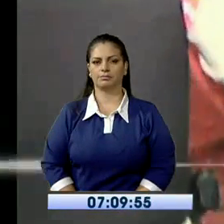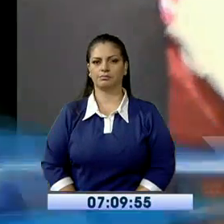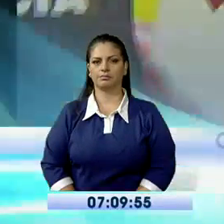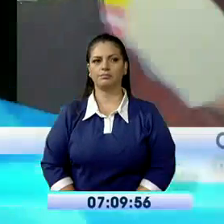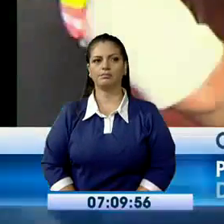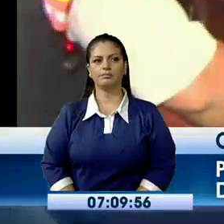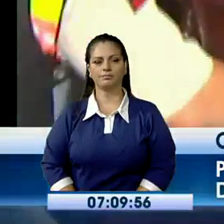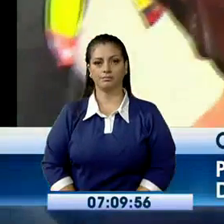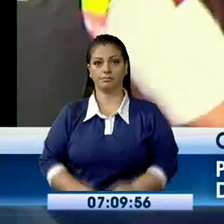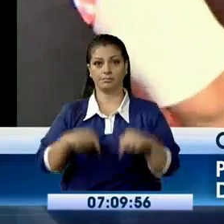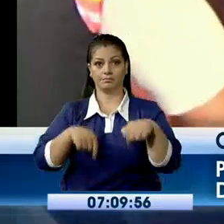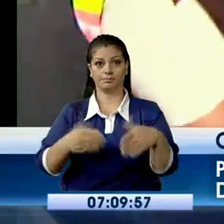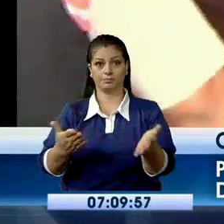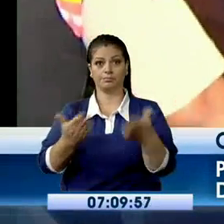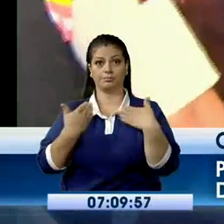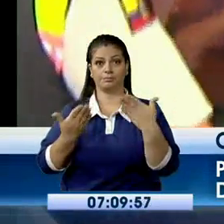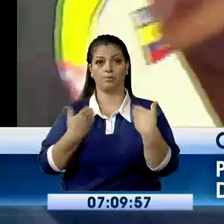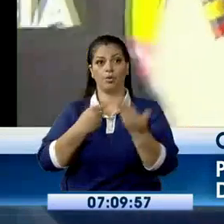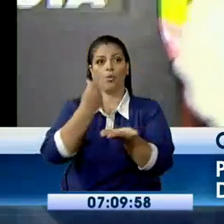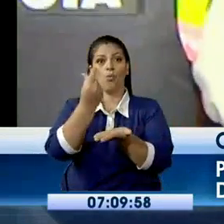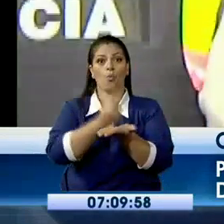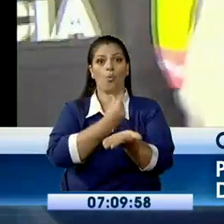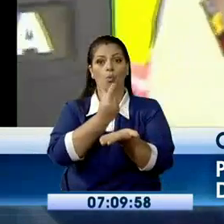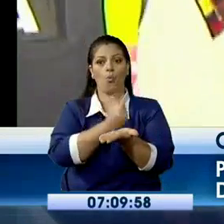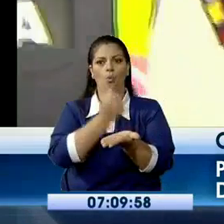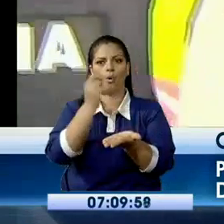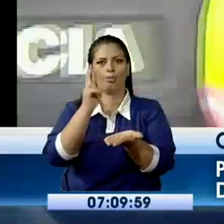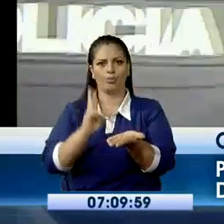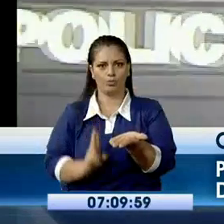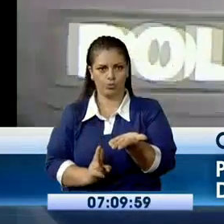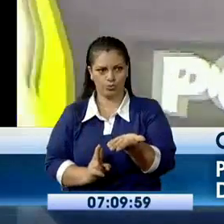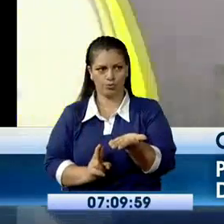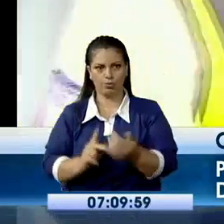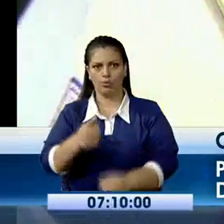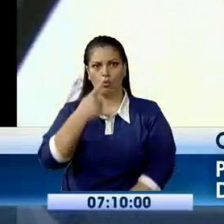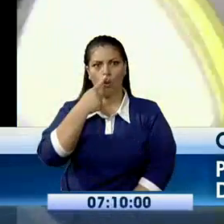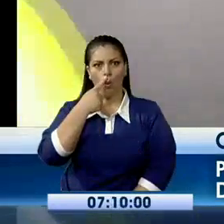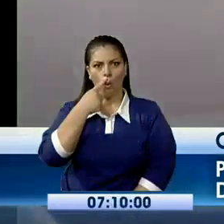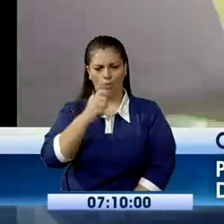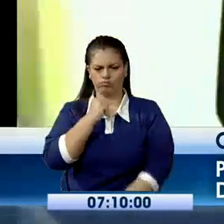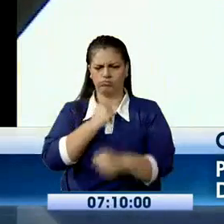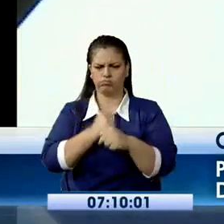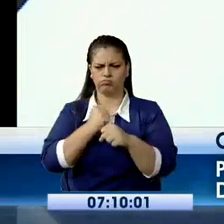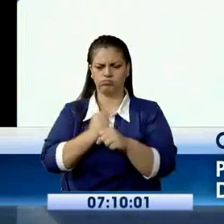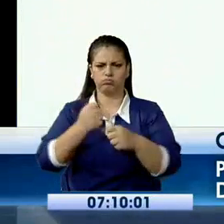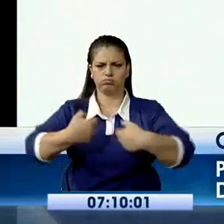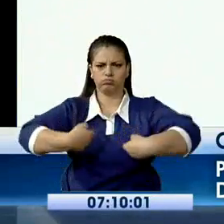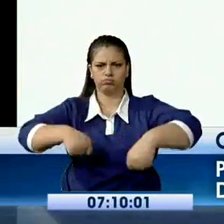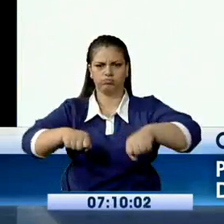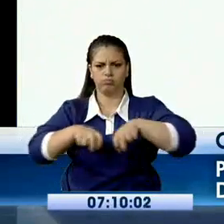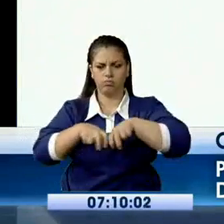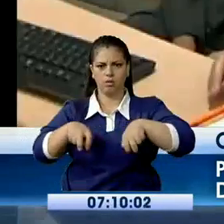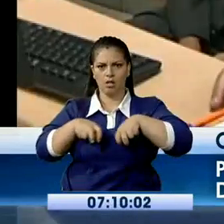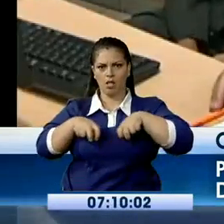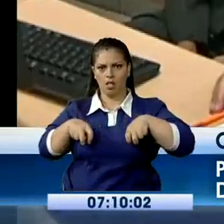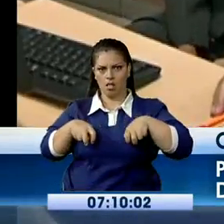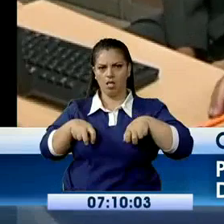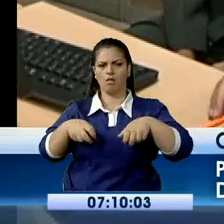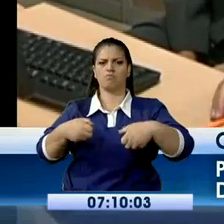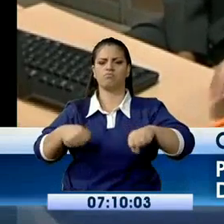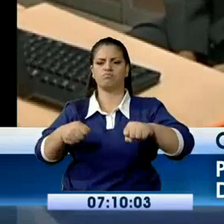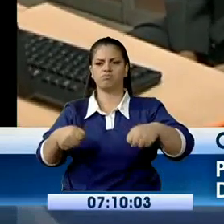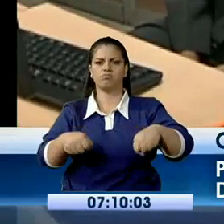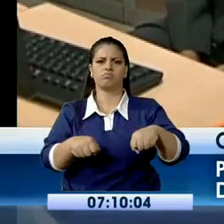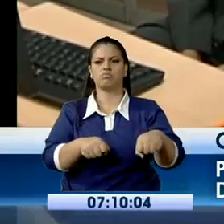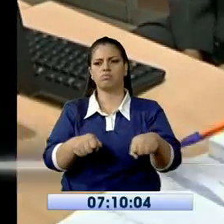Que ofrecía llevar a la menor a la escuela y que en el trayecto la obligaba a realizarle sexo oral. Es lo que